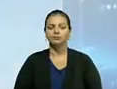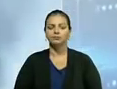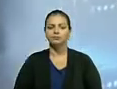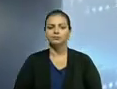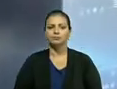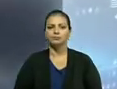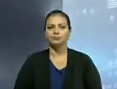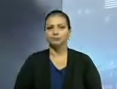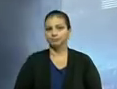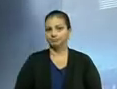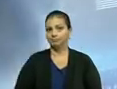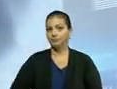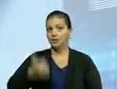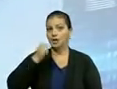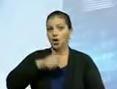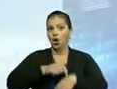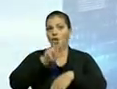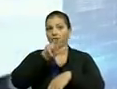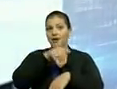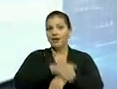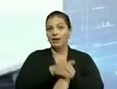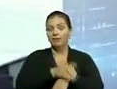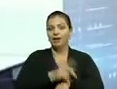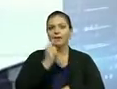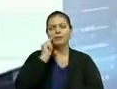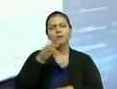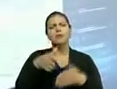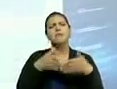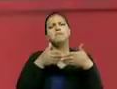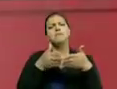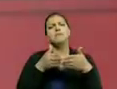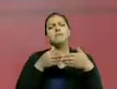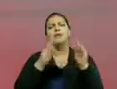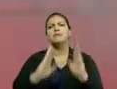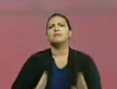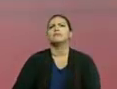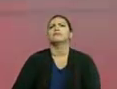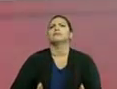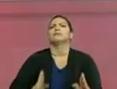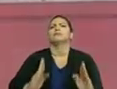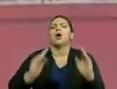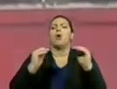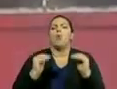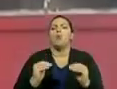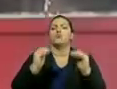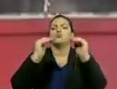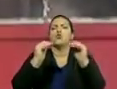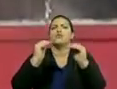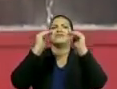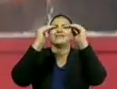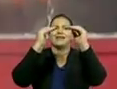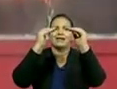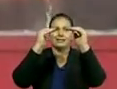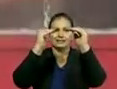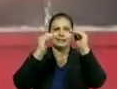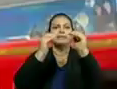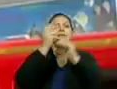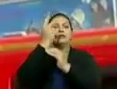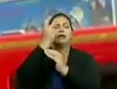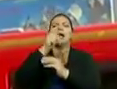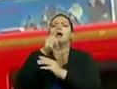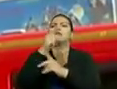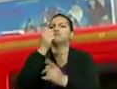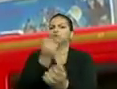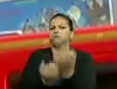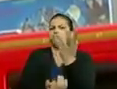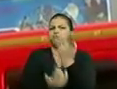Eran las 3 cuando el tercer piso de una muralla china empezó a arder. En las calles Chimborazo